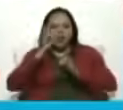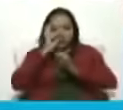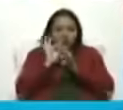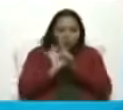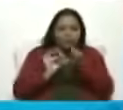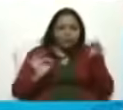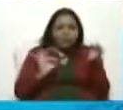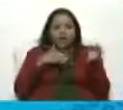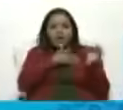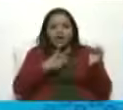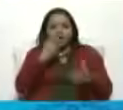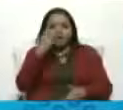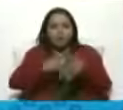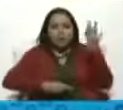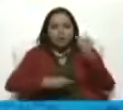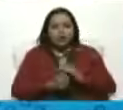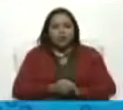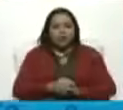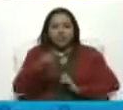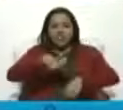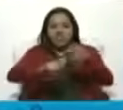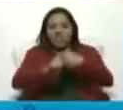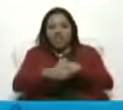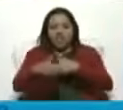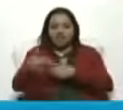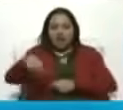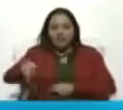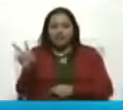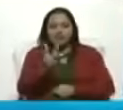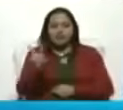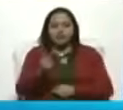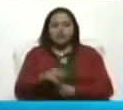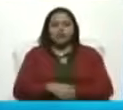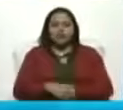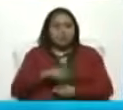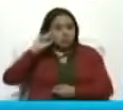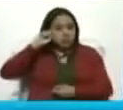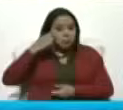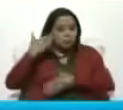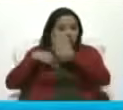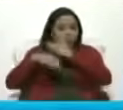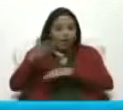cuando trataron de prohibir que los vendieran a Venezuela? ¿Se acuerdan?